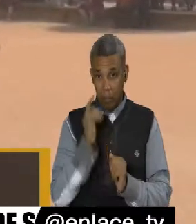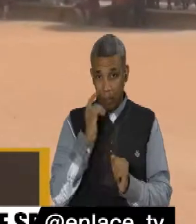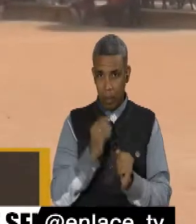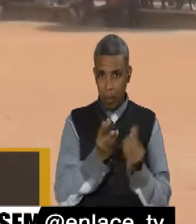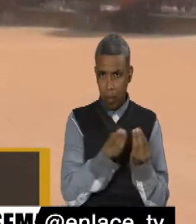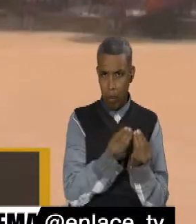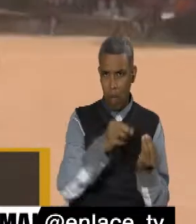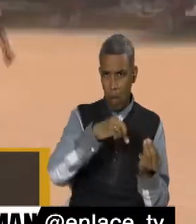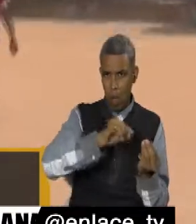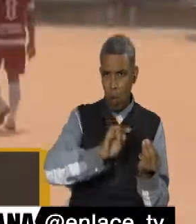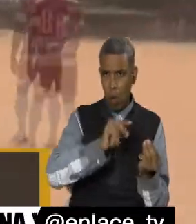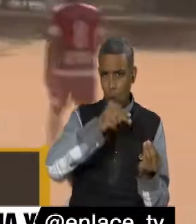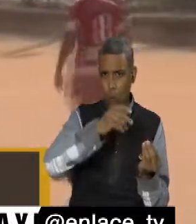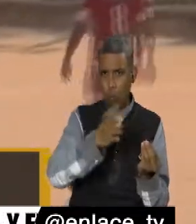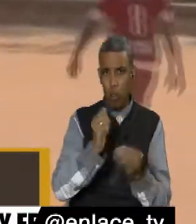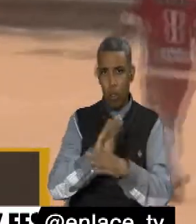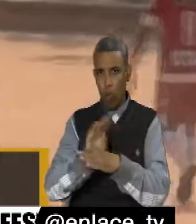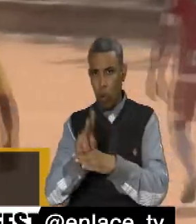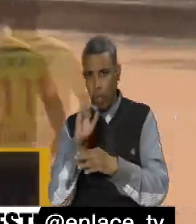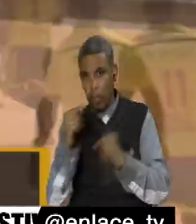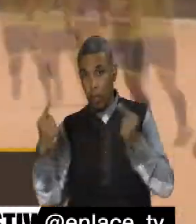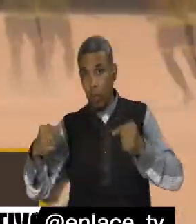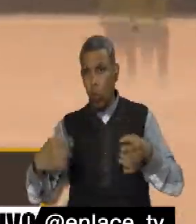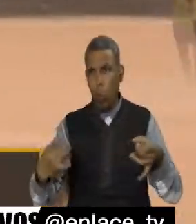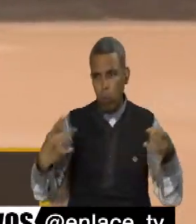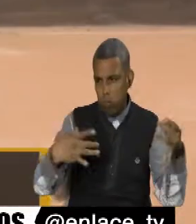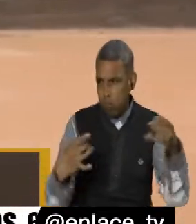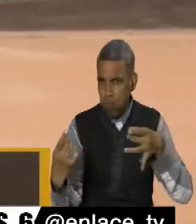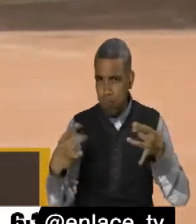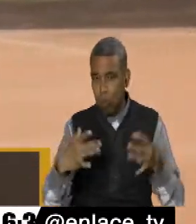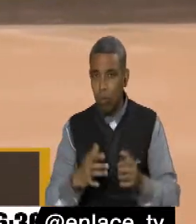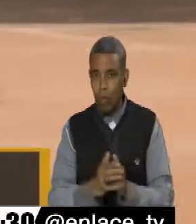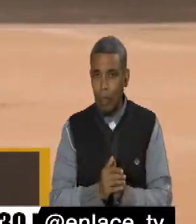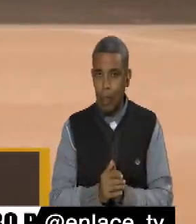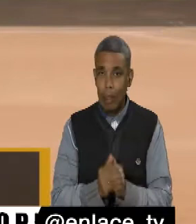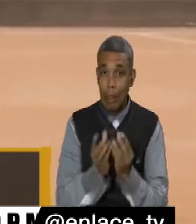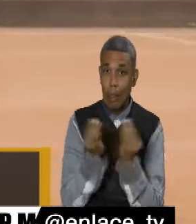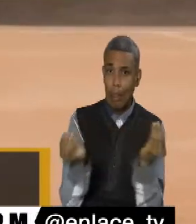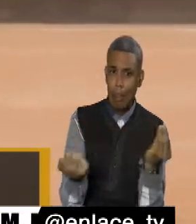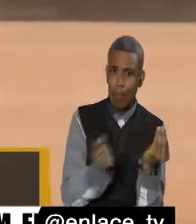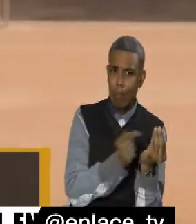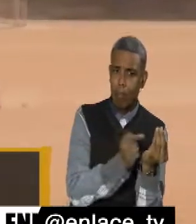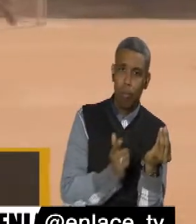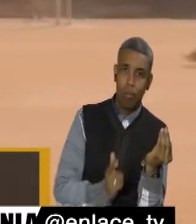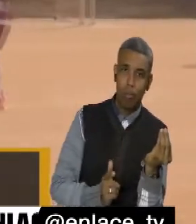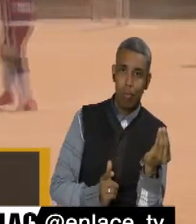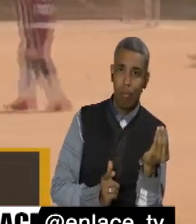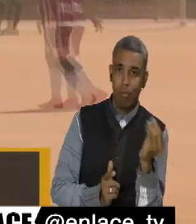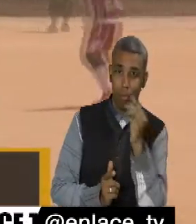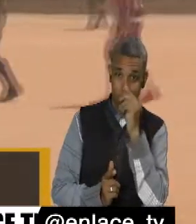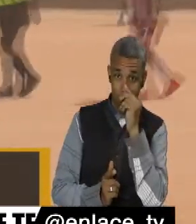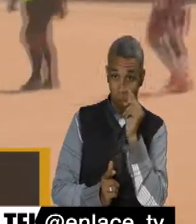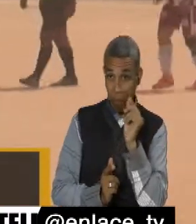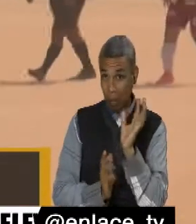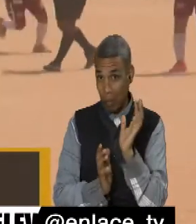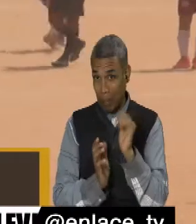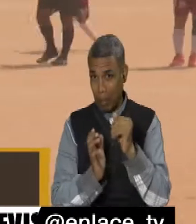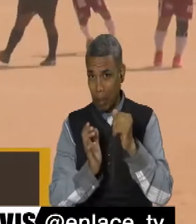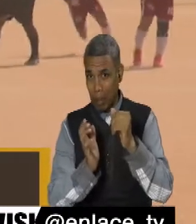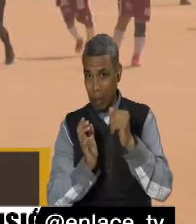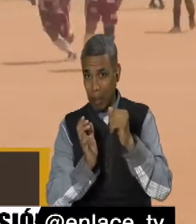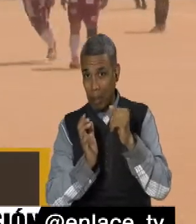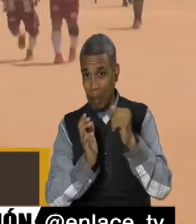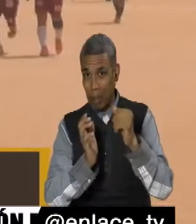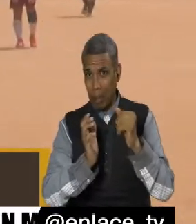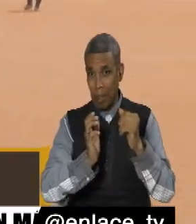Puche contra Buenavista. Este partido estuvo muy interesante, a pesar que el combo de Puche está a mitad de tabla, ganando si iba a los